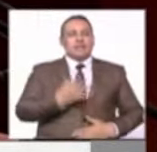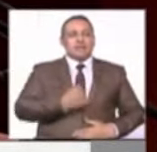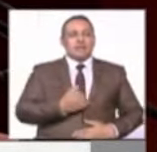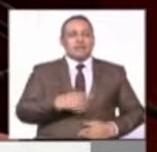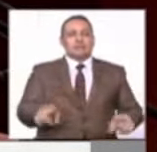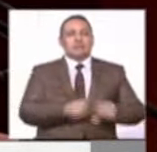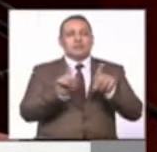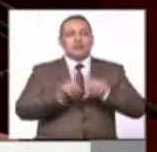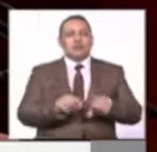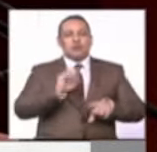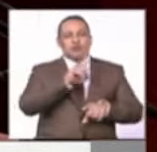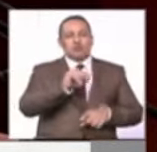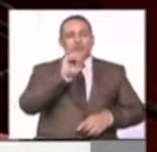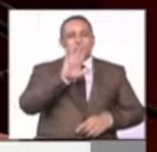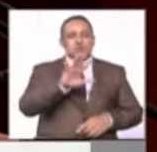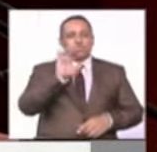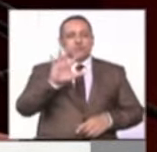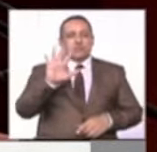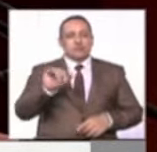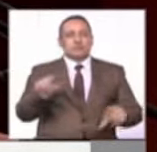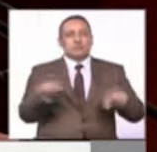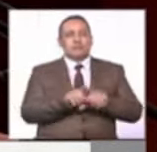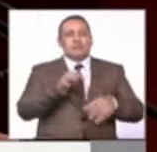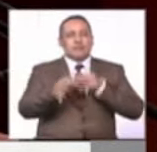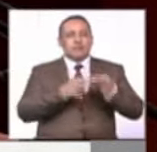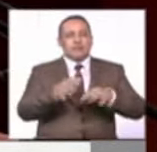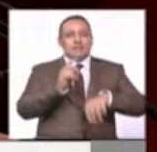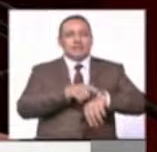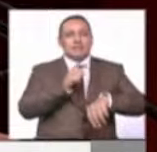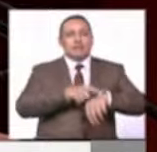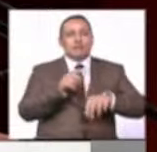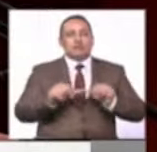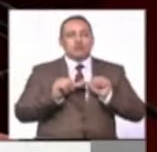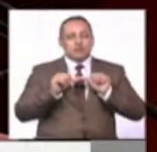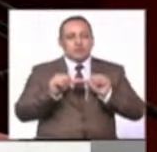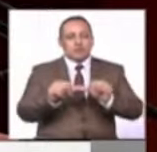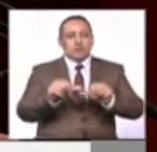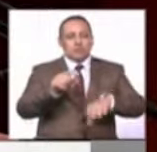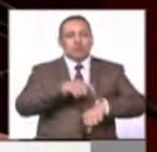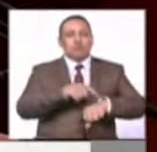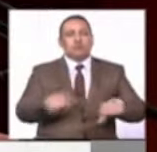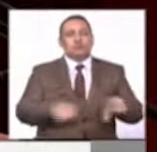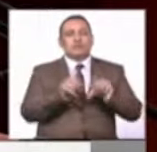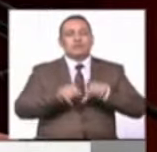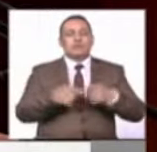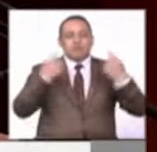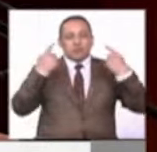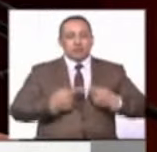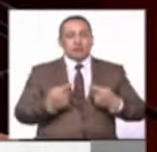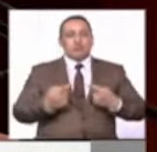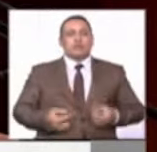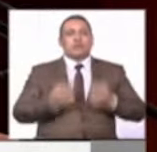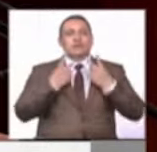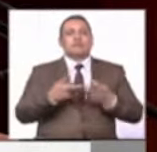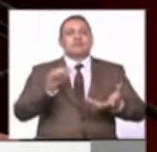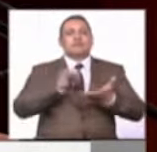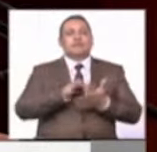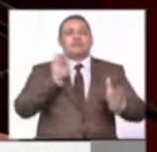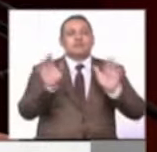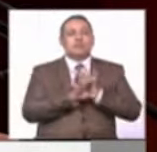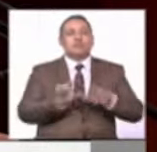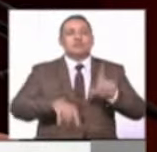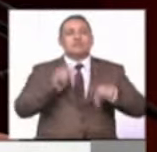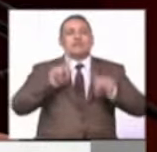con el artículo que habla del periodo de la duración llega a la conclusión que si